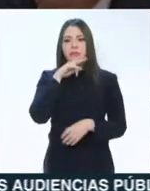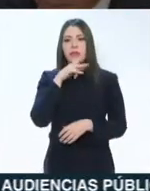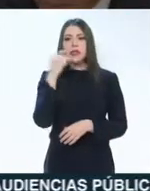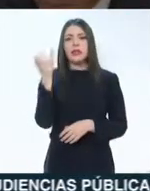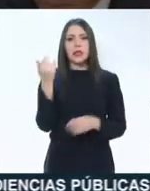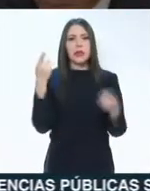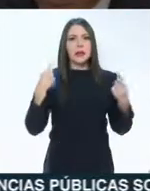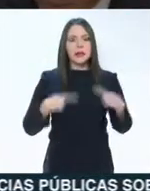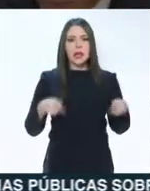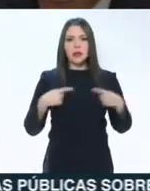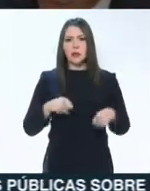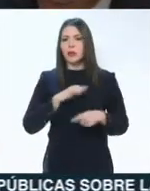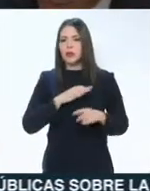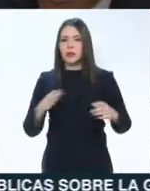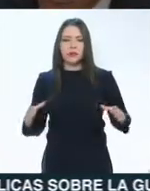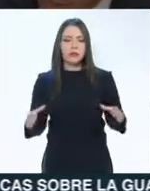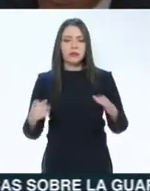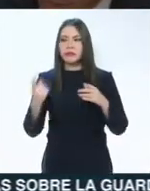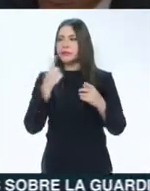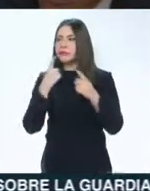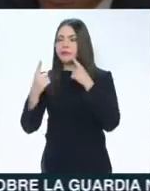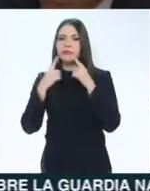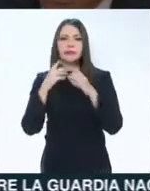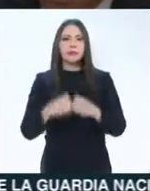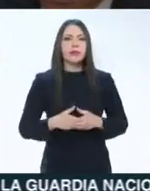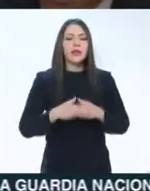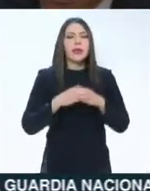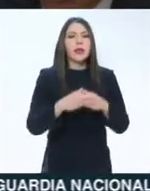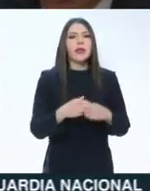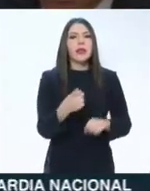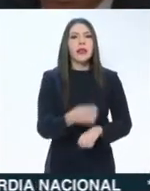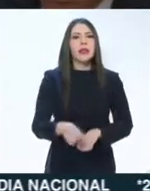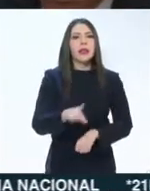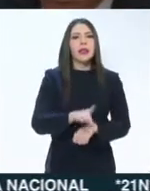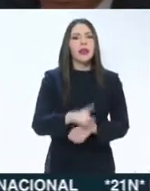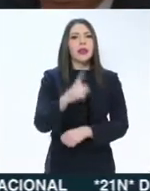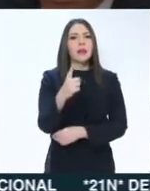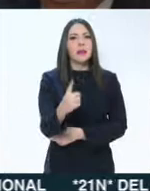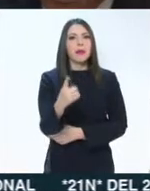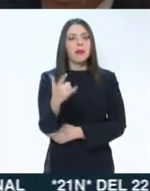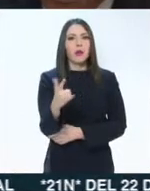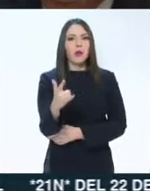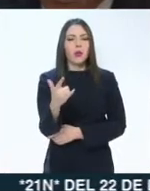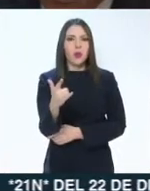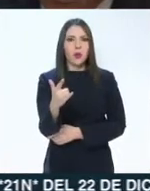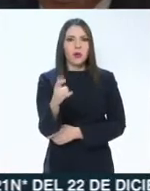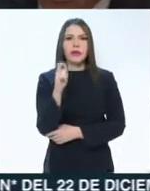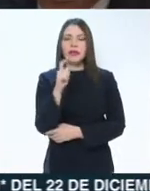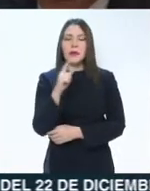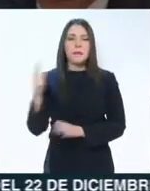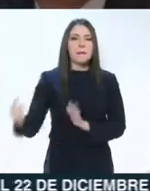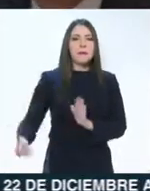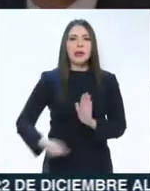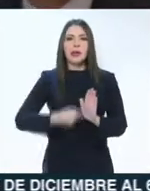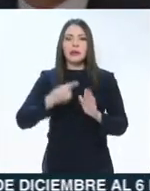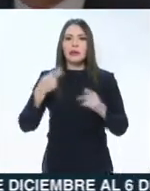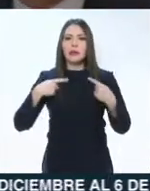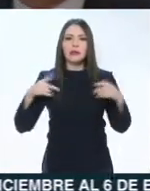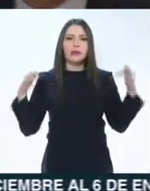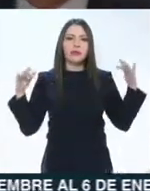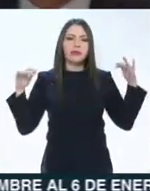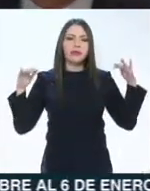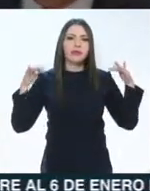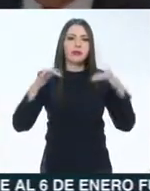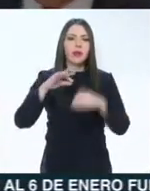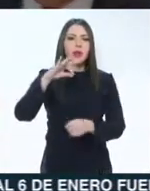organizarse el 1 de julio, tener una jornada histórica en términos de participación y